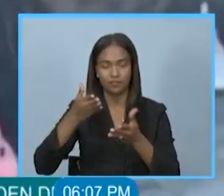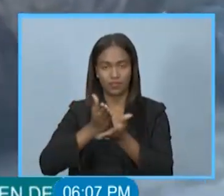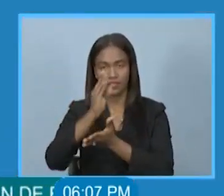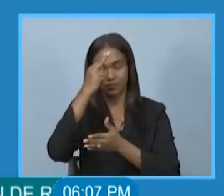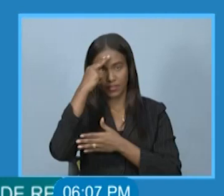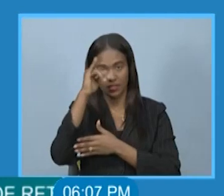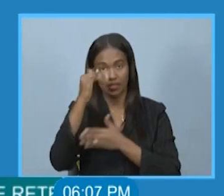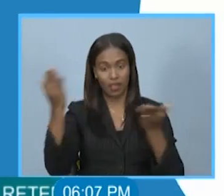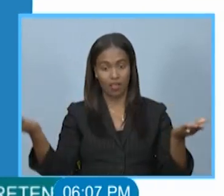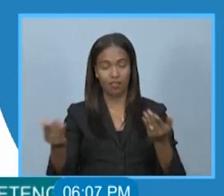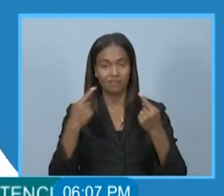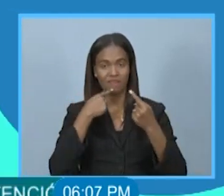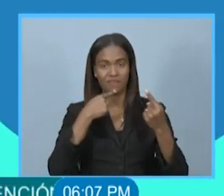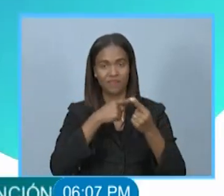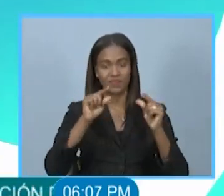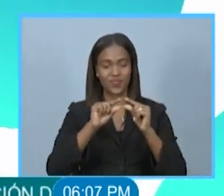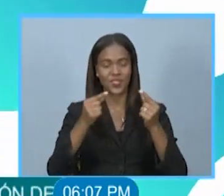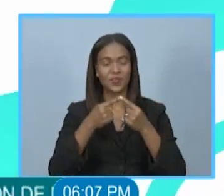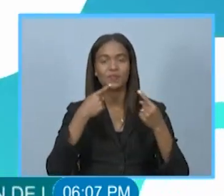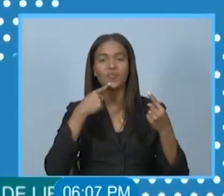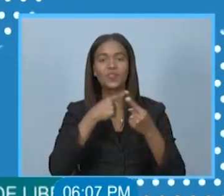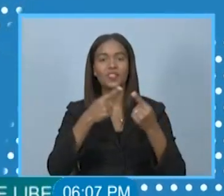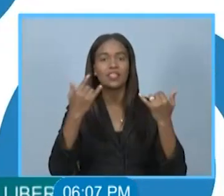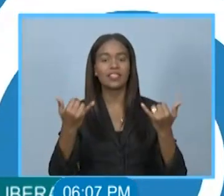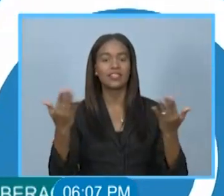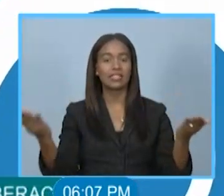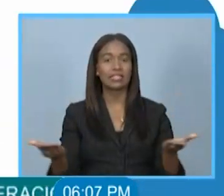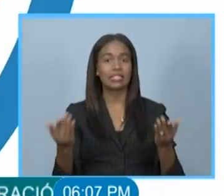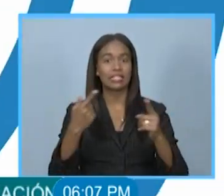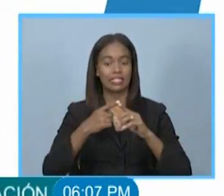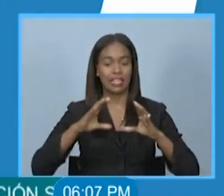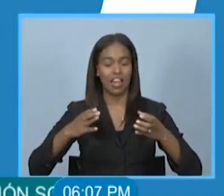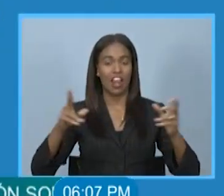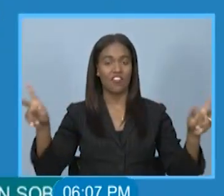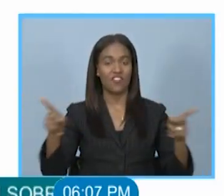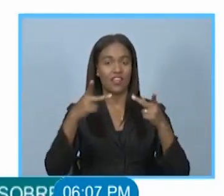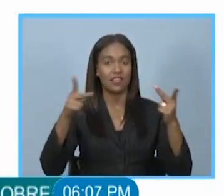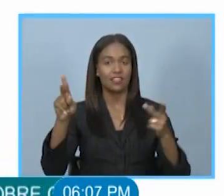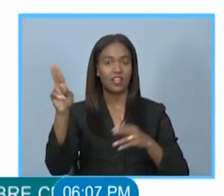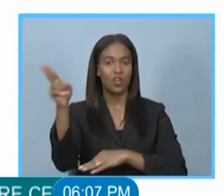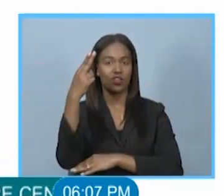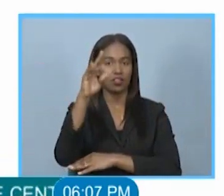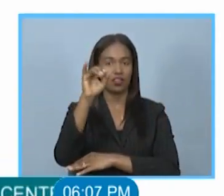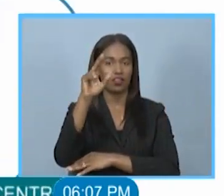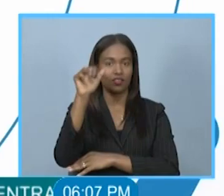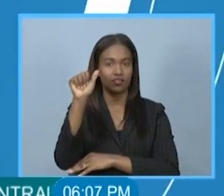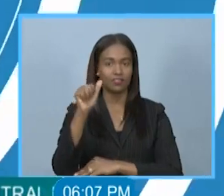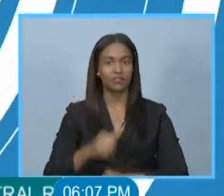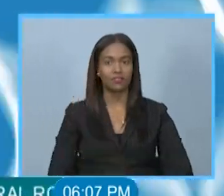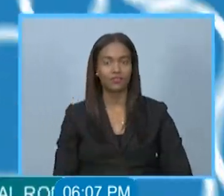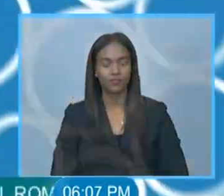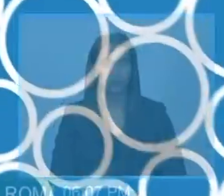Esta es la emisión estelar de Central de noticias desde el salón la fiesta del hotel jaragua